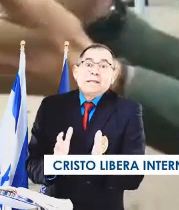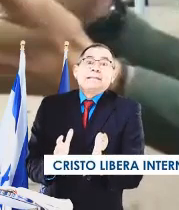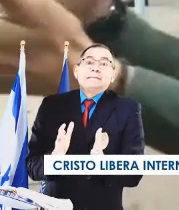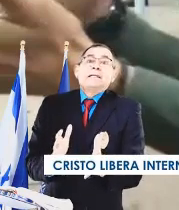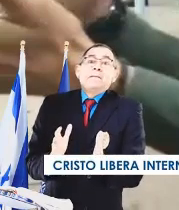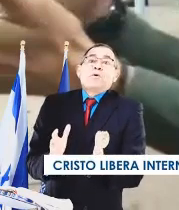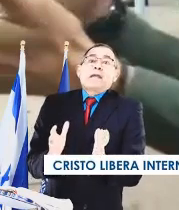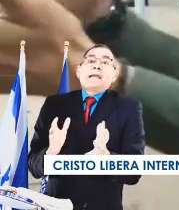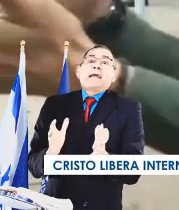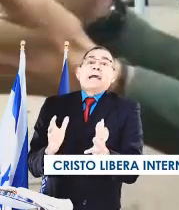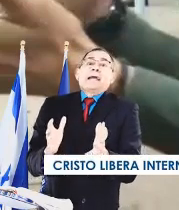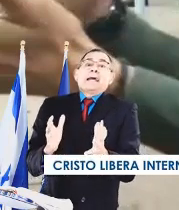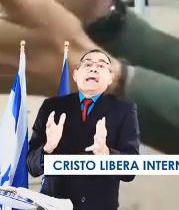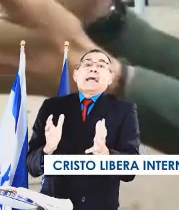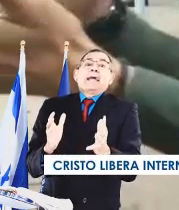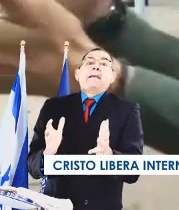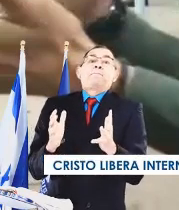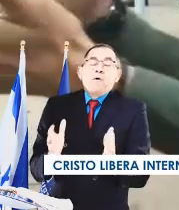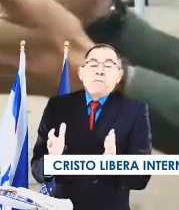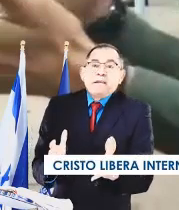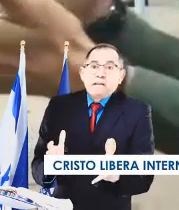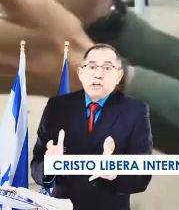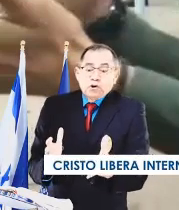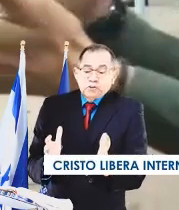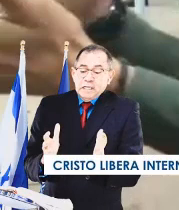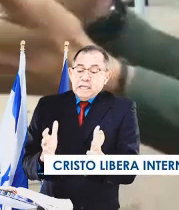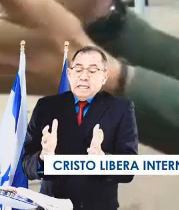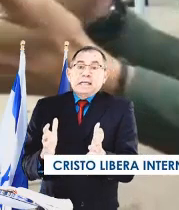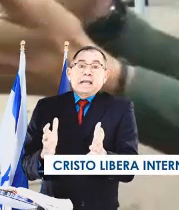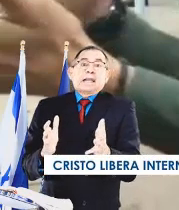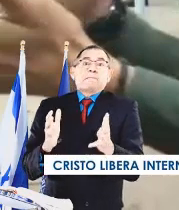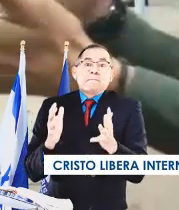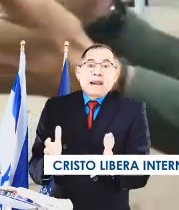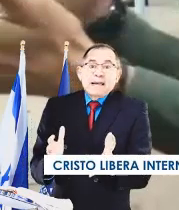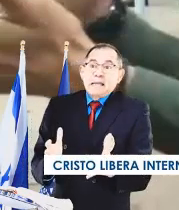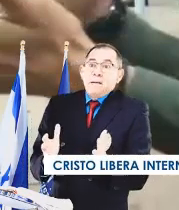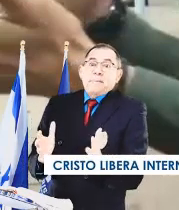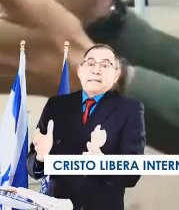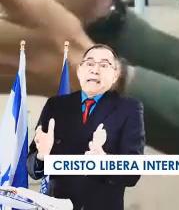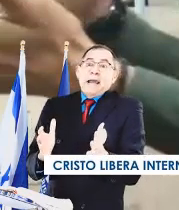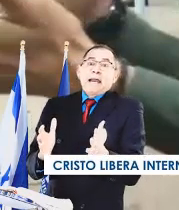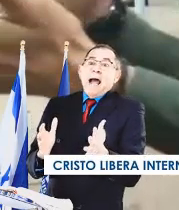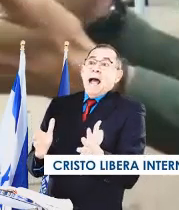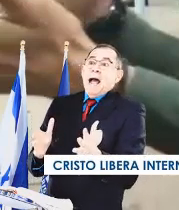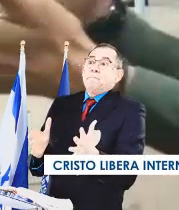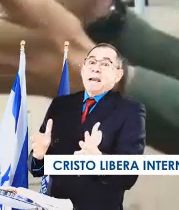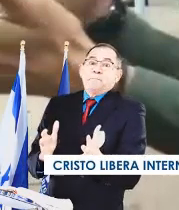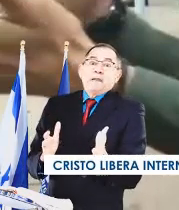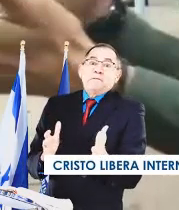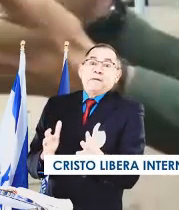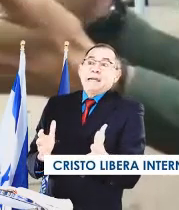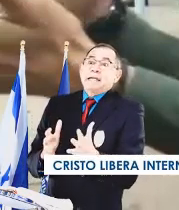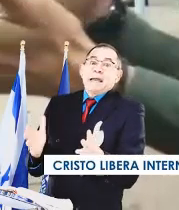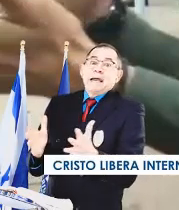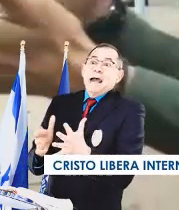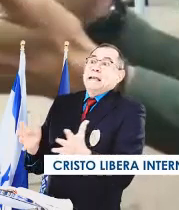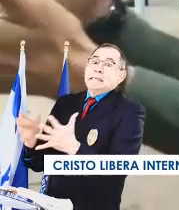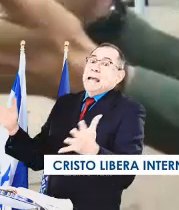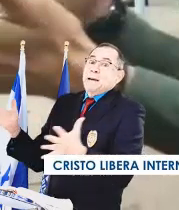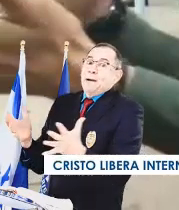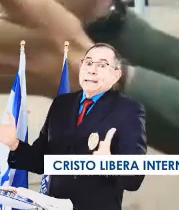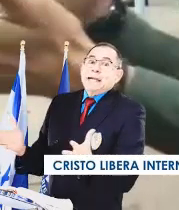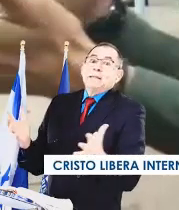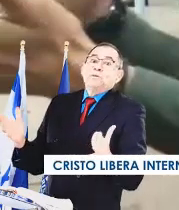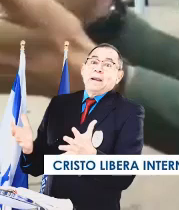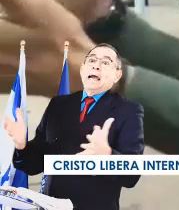iglesia porque que el poder de Dios y que hay que prepararse para atacar para poder defender y atacar